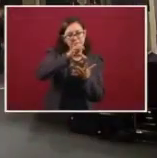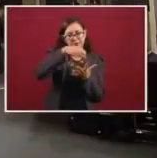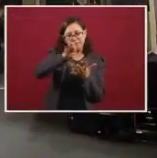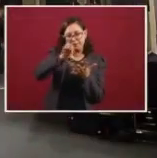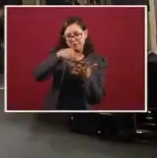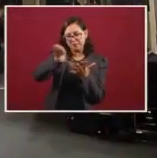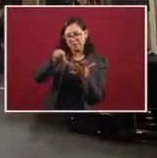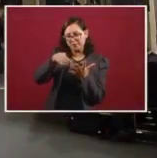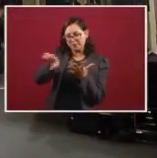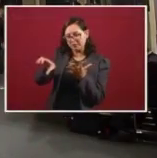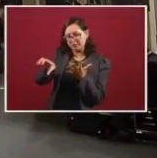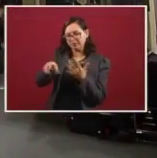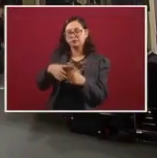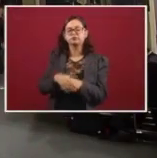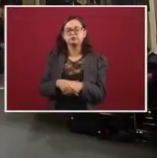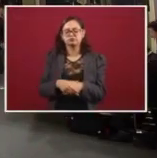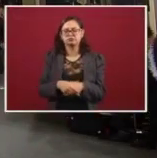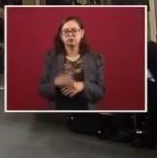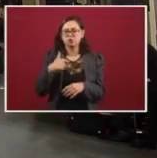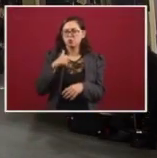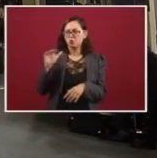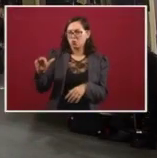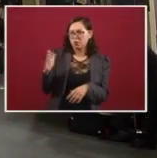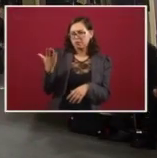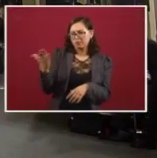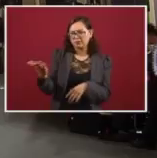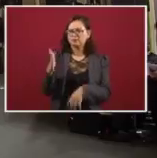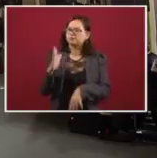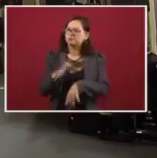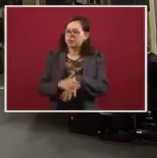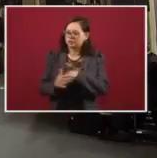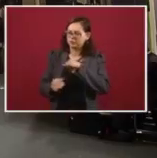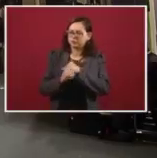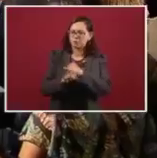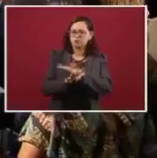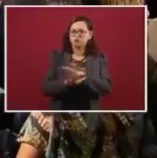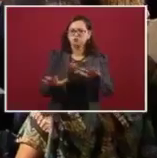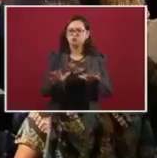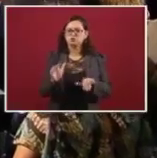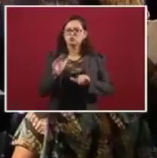Voy a pedir que les informen cuánto